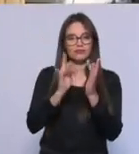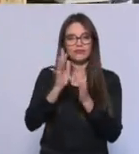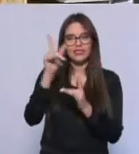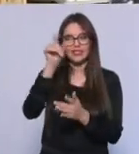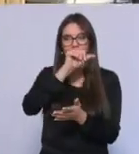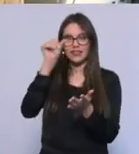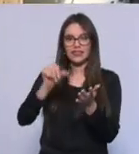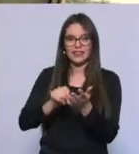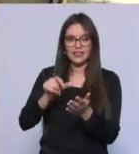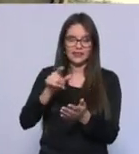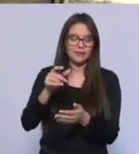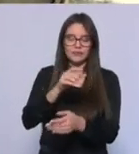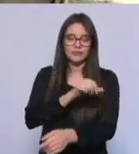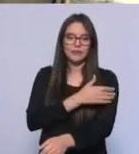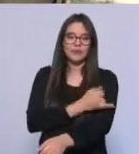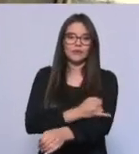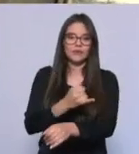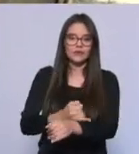Estrella en Iztapalapa.